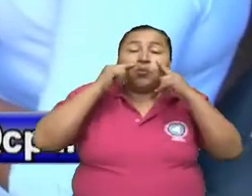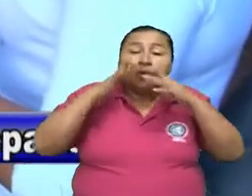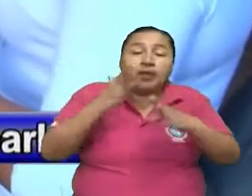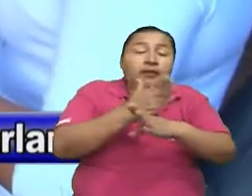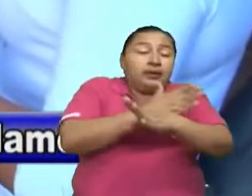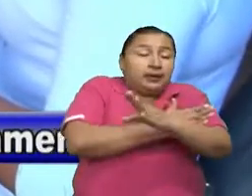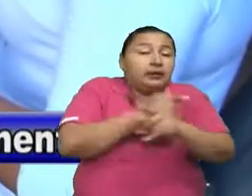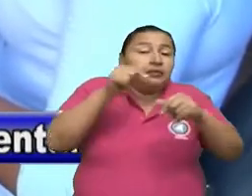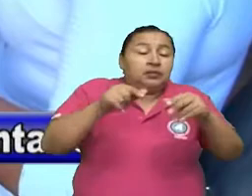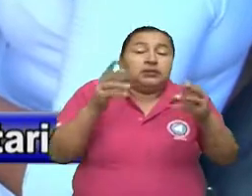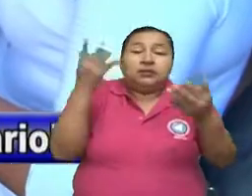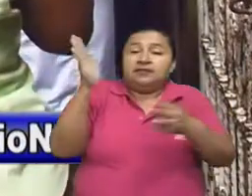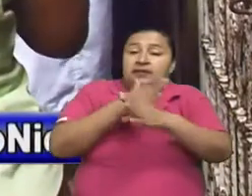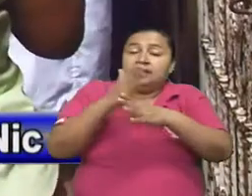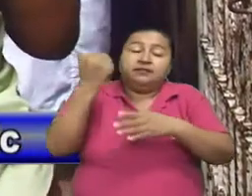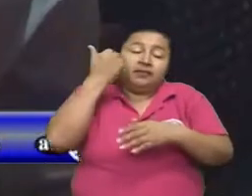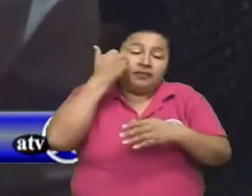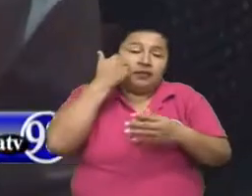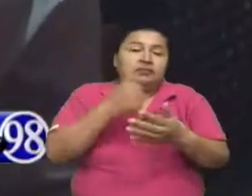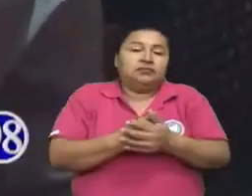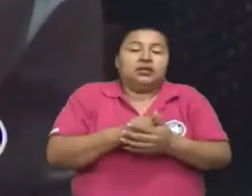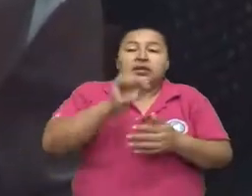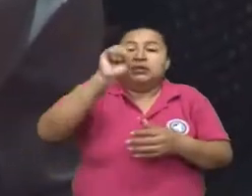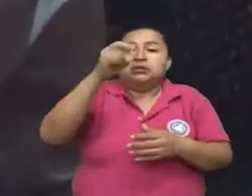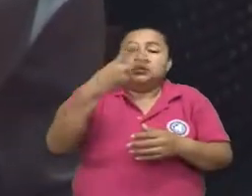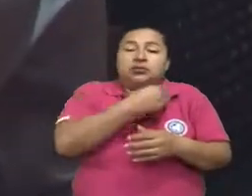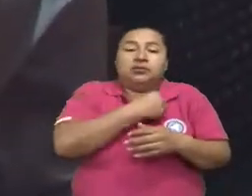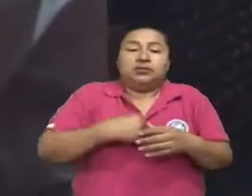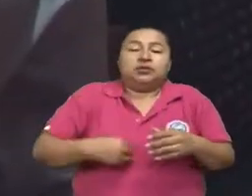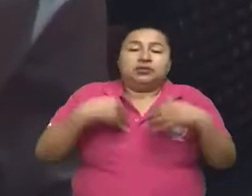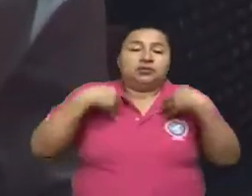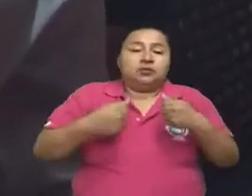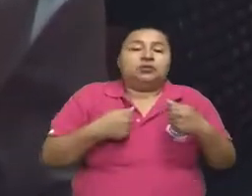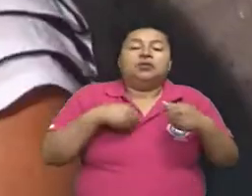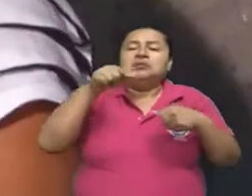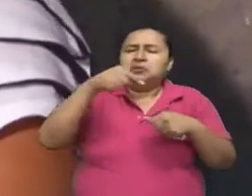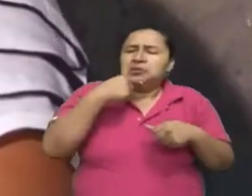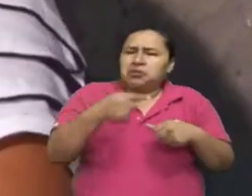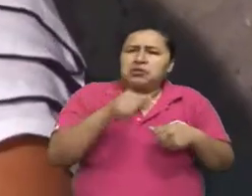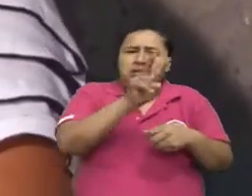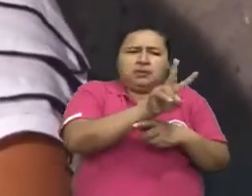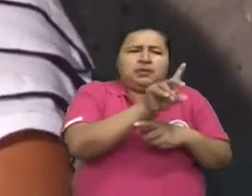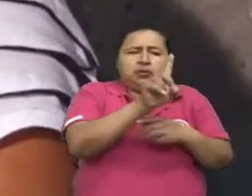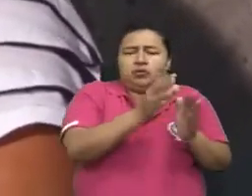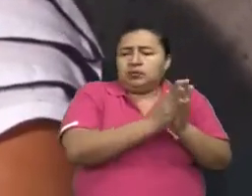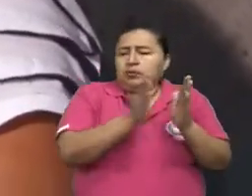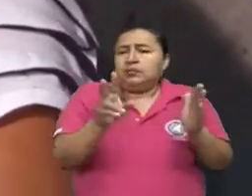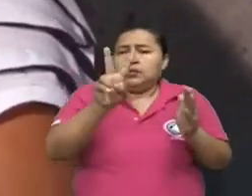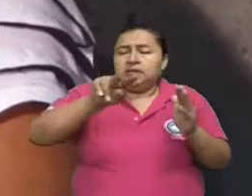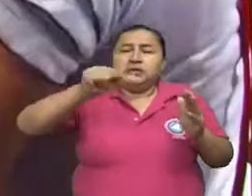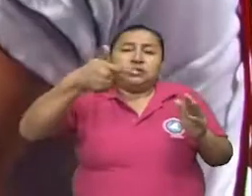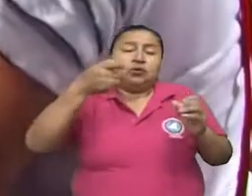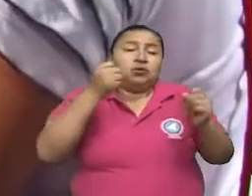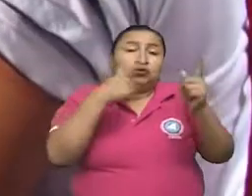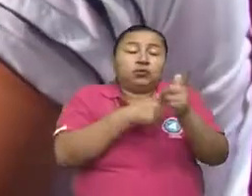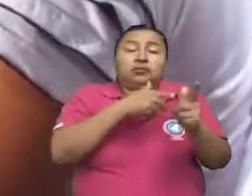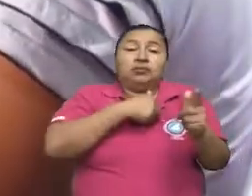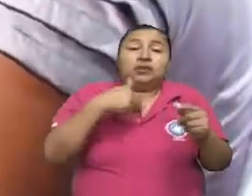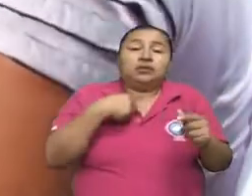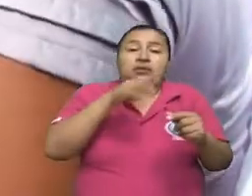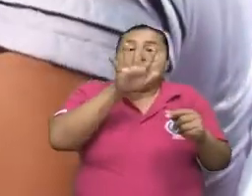estas enfermedades. El viceministro de Salud indicó en tanto que del 21 al 27 de octubre se